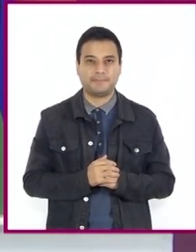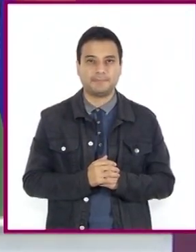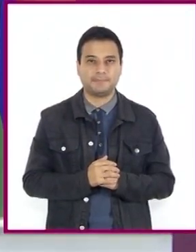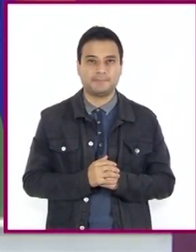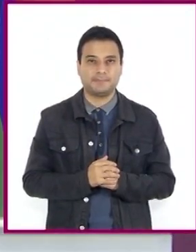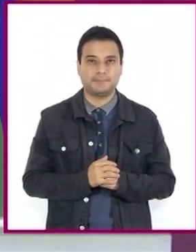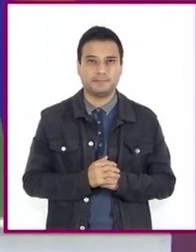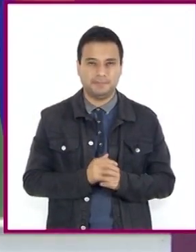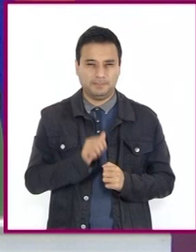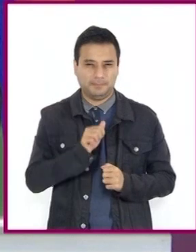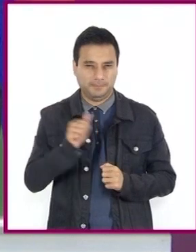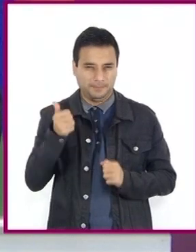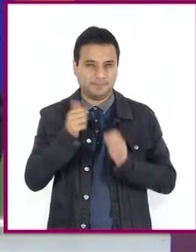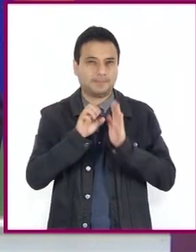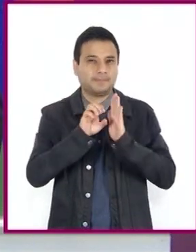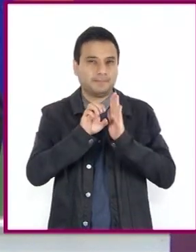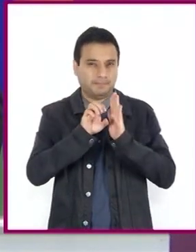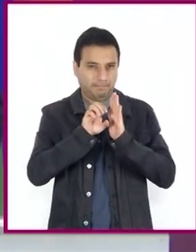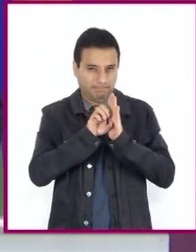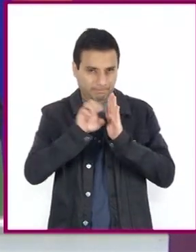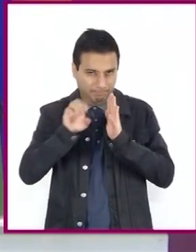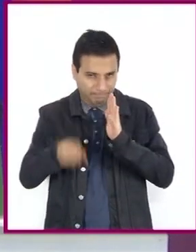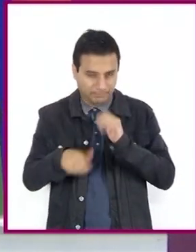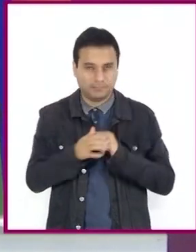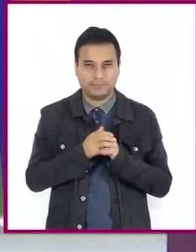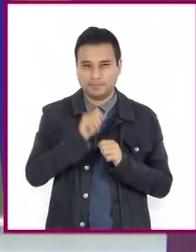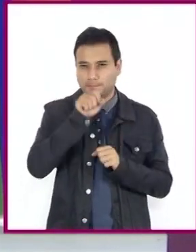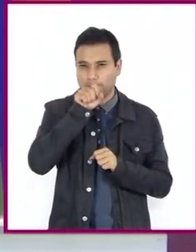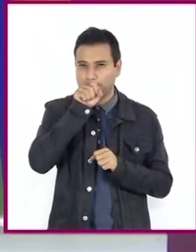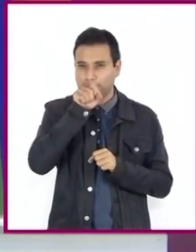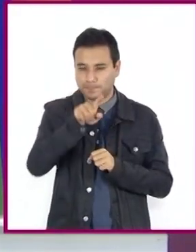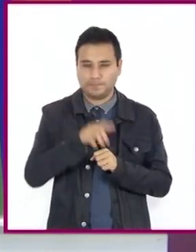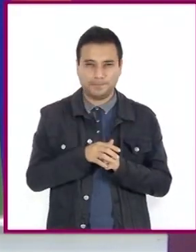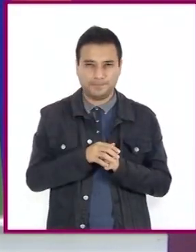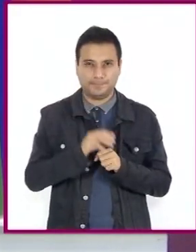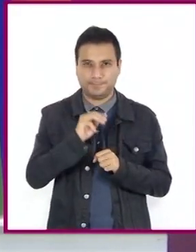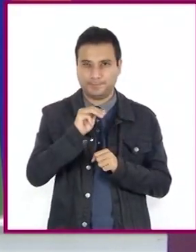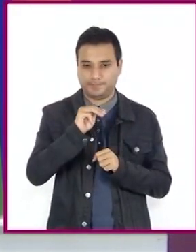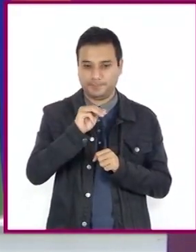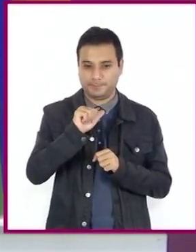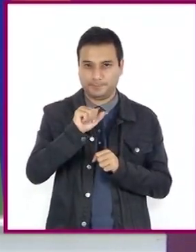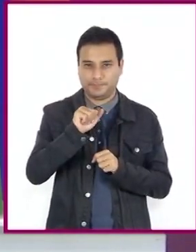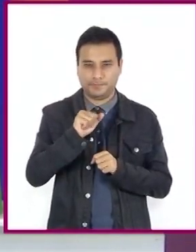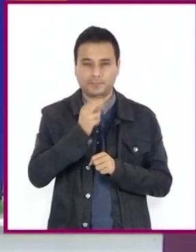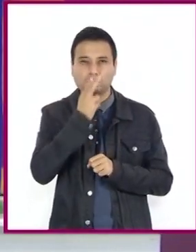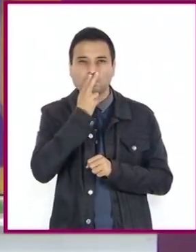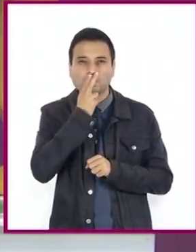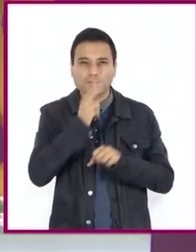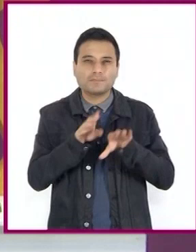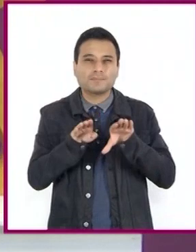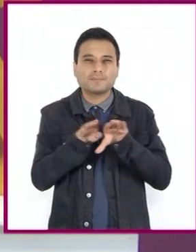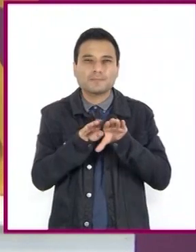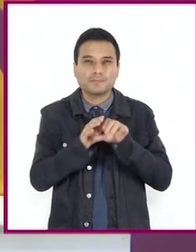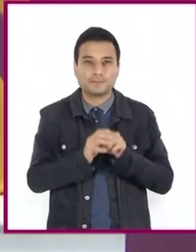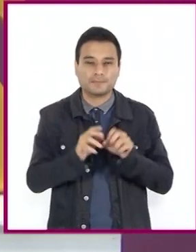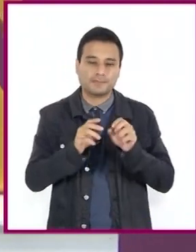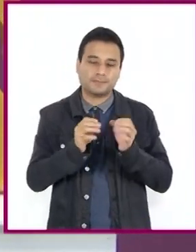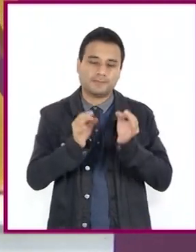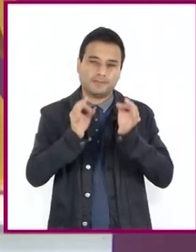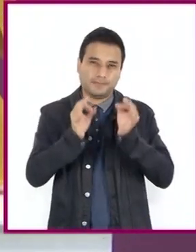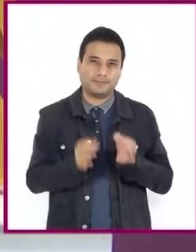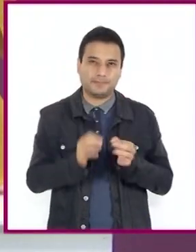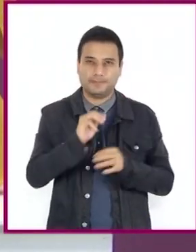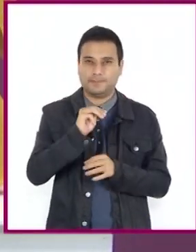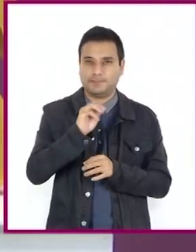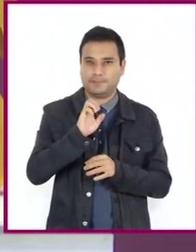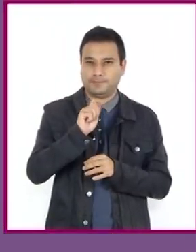Veamos el último ejemplo de la conservación de la masa en las reacciones de combustión del metano. Es un gas que se produce por la descomposición de